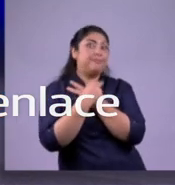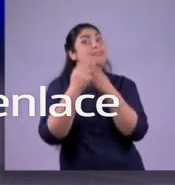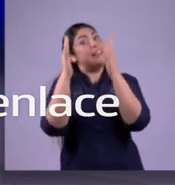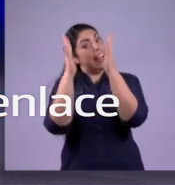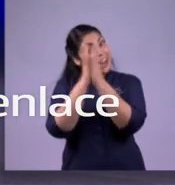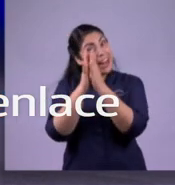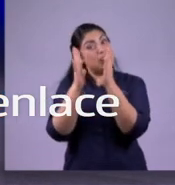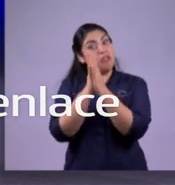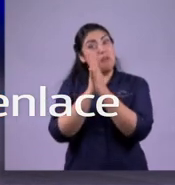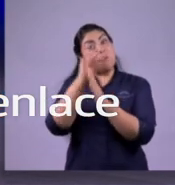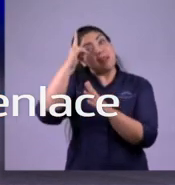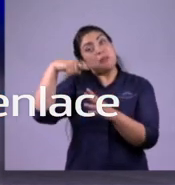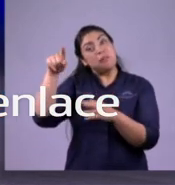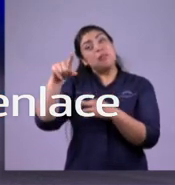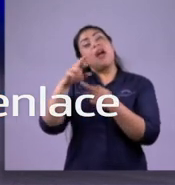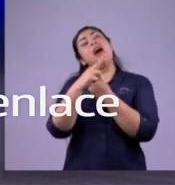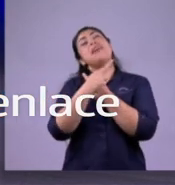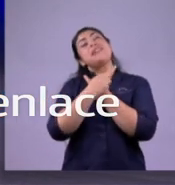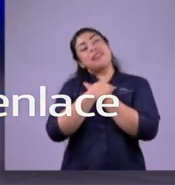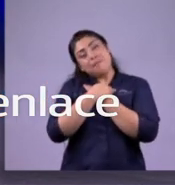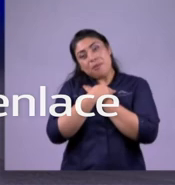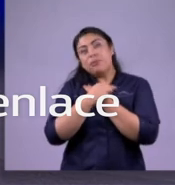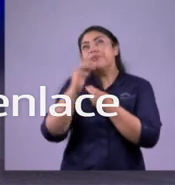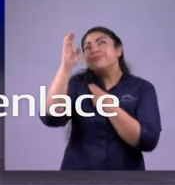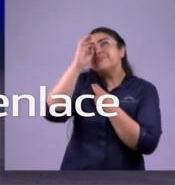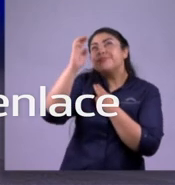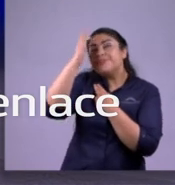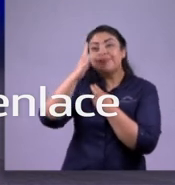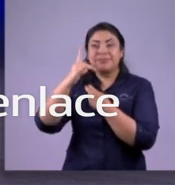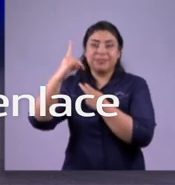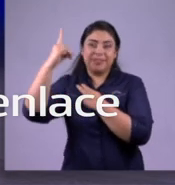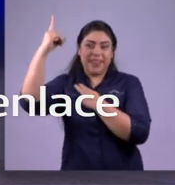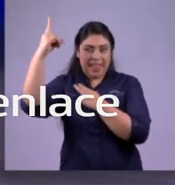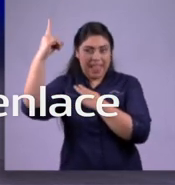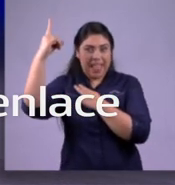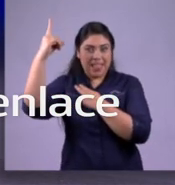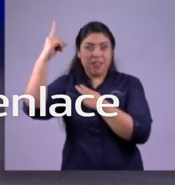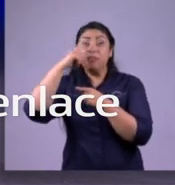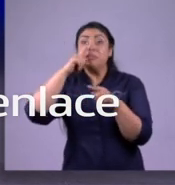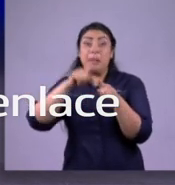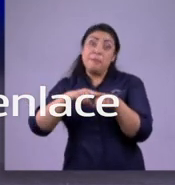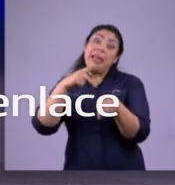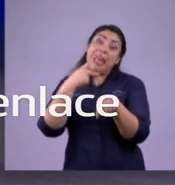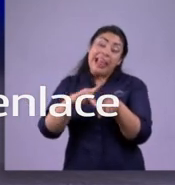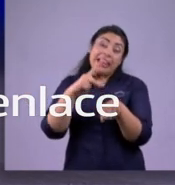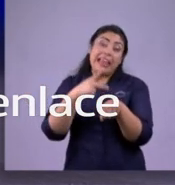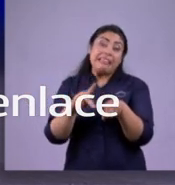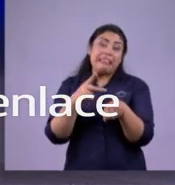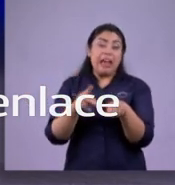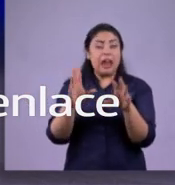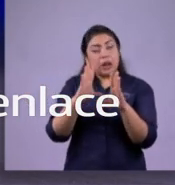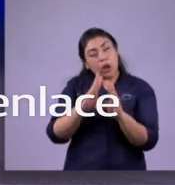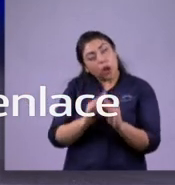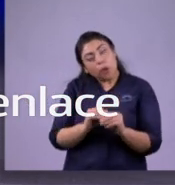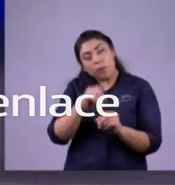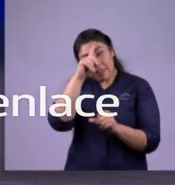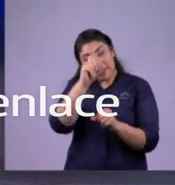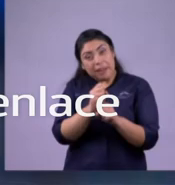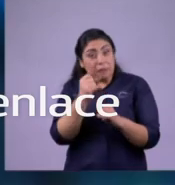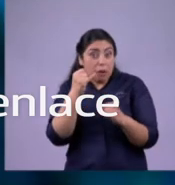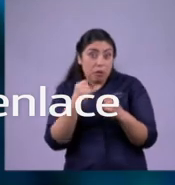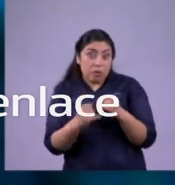cuando descansamos y buscamos al señor eso se aplica en la tarde cuando termina la faena del día y podemos descansar